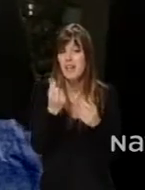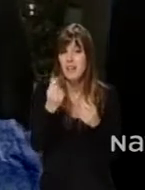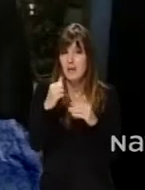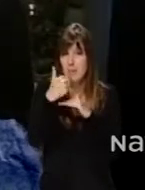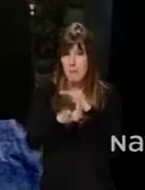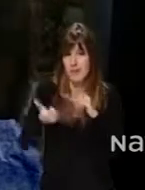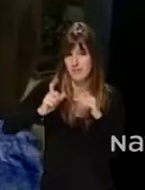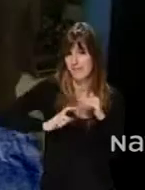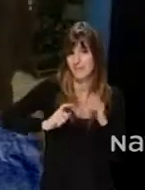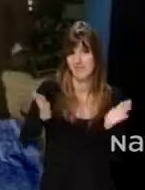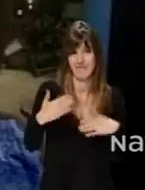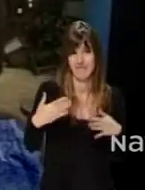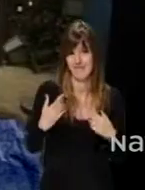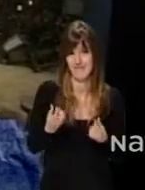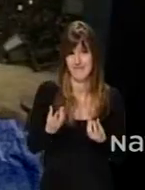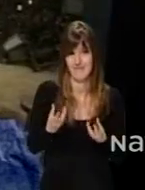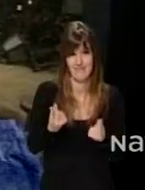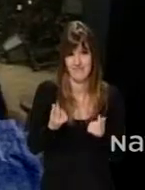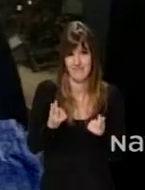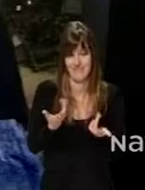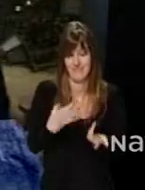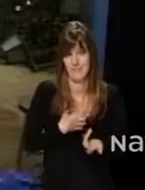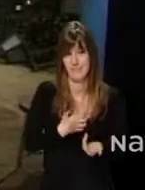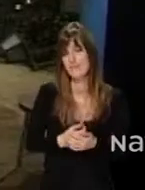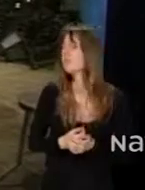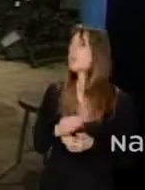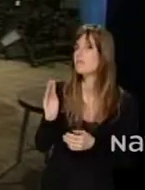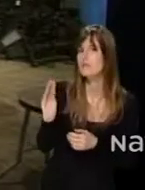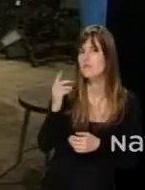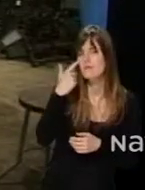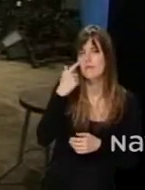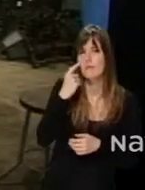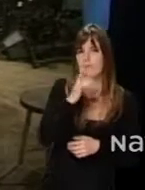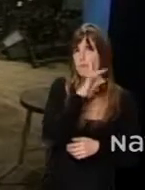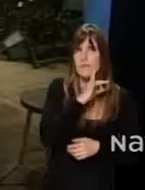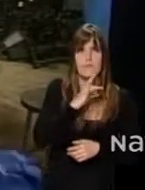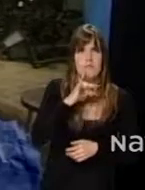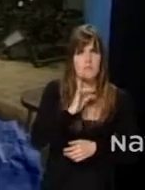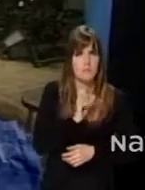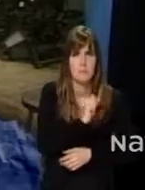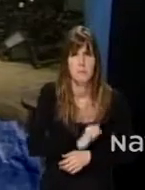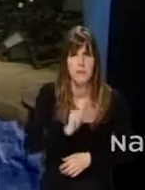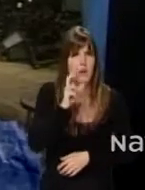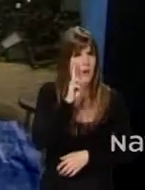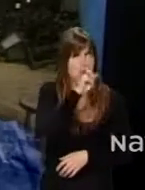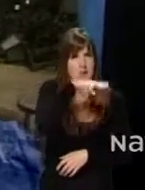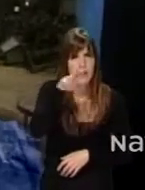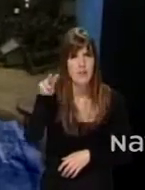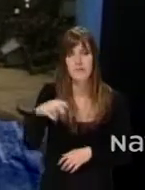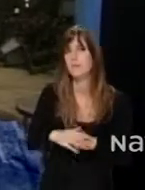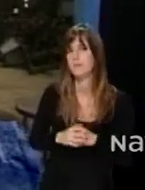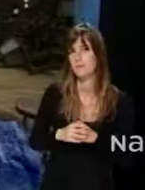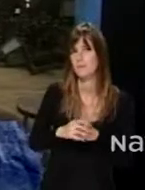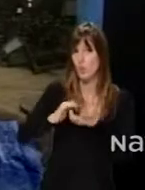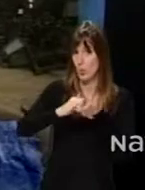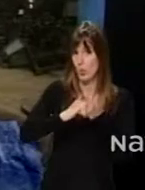da la artesanía ya. Pero qué maravilla, ¿no? Estos son solo algunos de los trabajos que has hecho, Simón. Bueno, era el párroco de